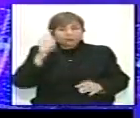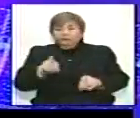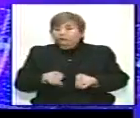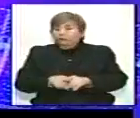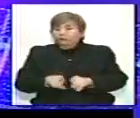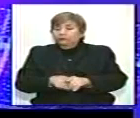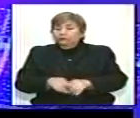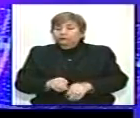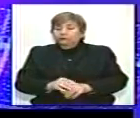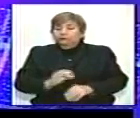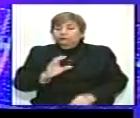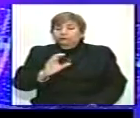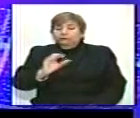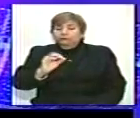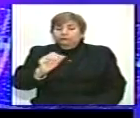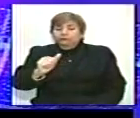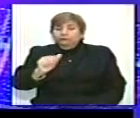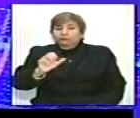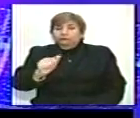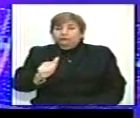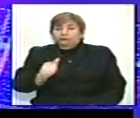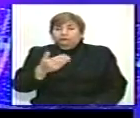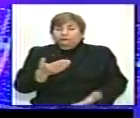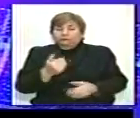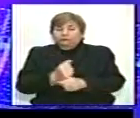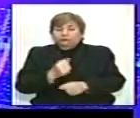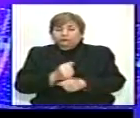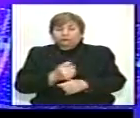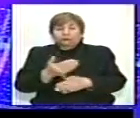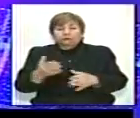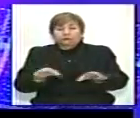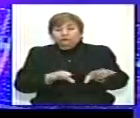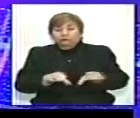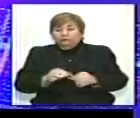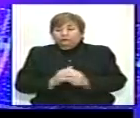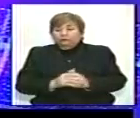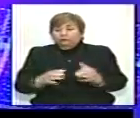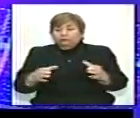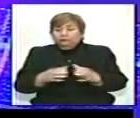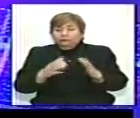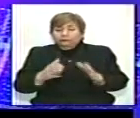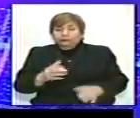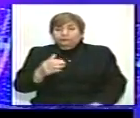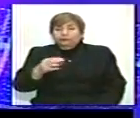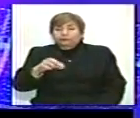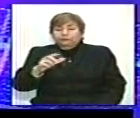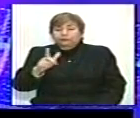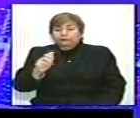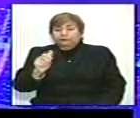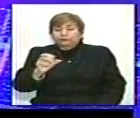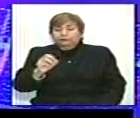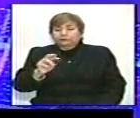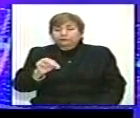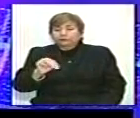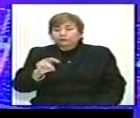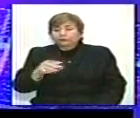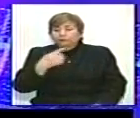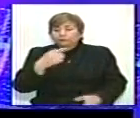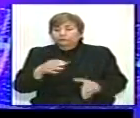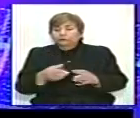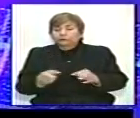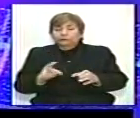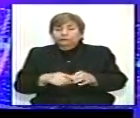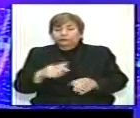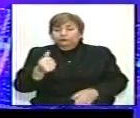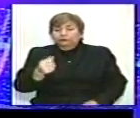como COAR. Esta mesa de trabajo desarrollada por el congresista Dalmiro Palomino, a la cual se sumó también el congresista